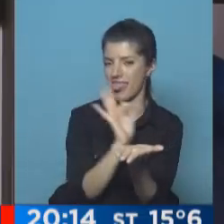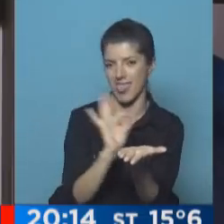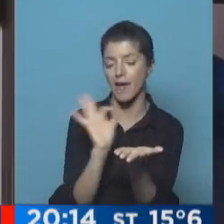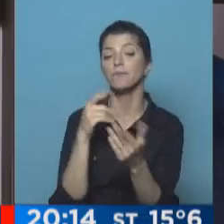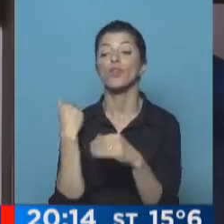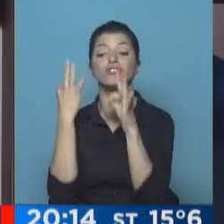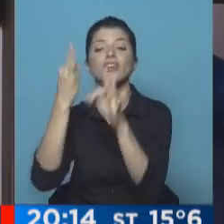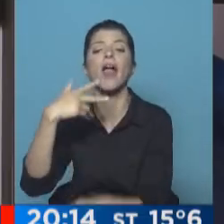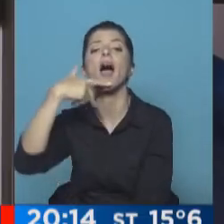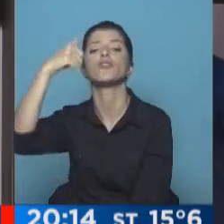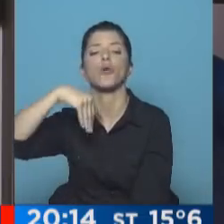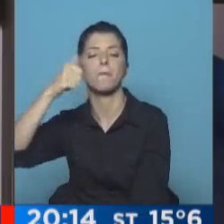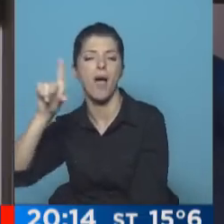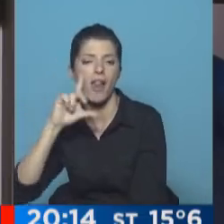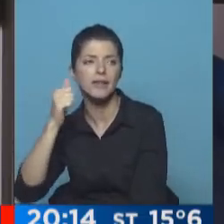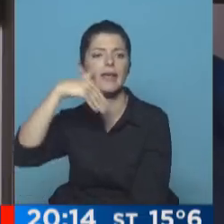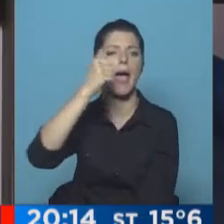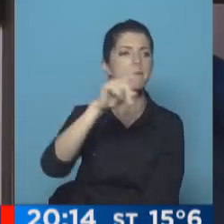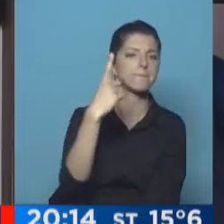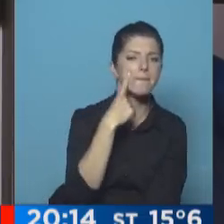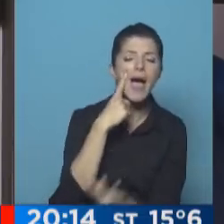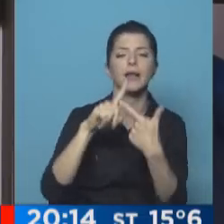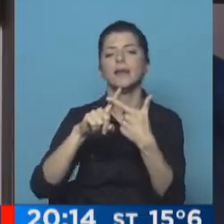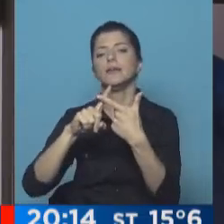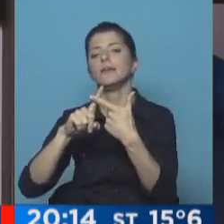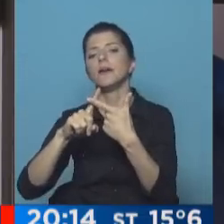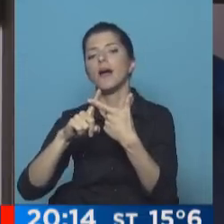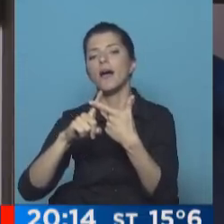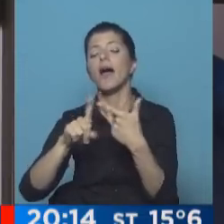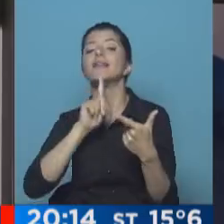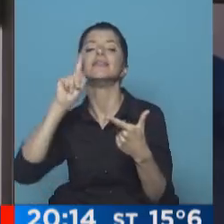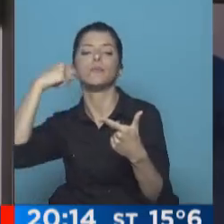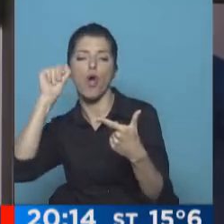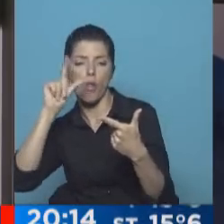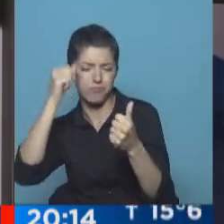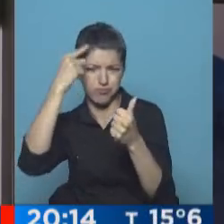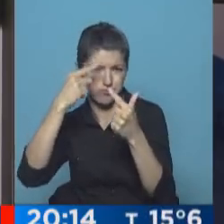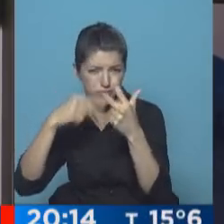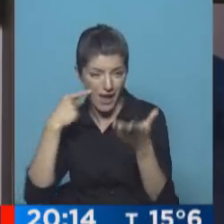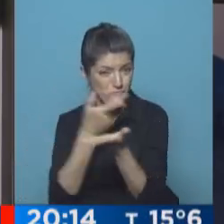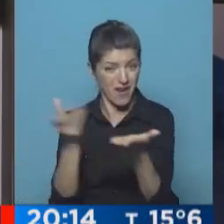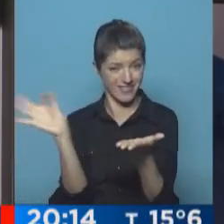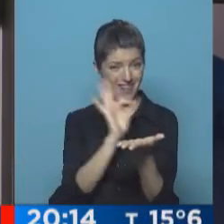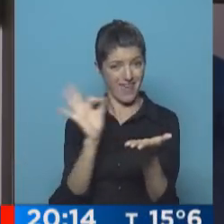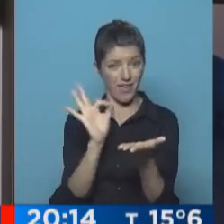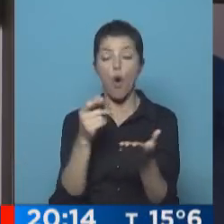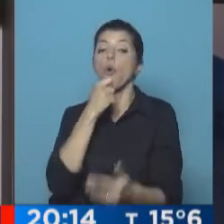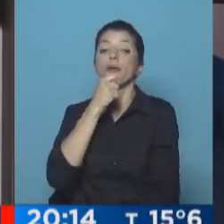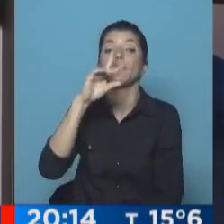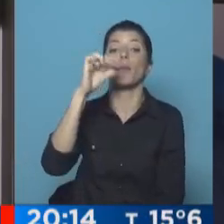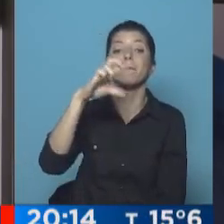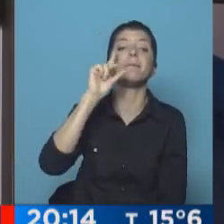somalí a Mali a sri lanca a timor Oriental o a otras regiones o a Pakistán